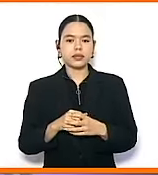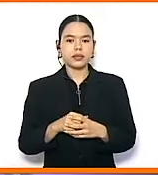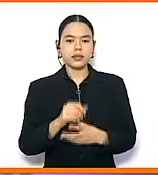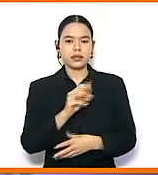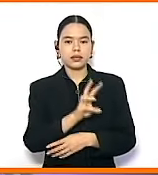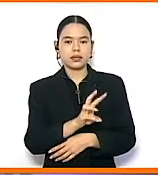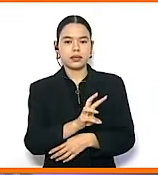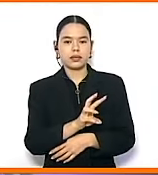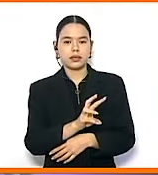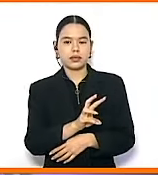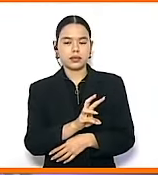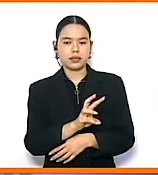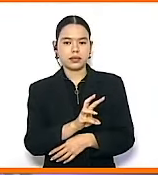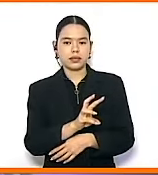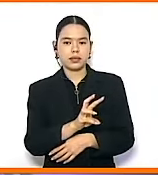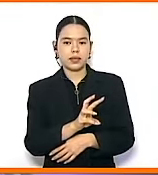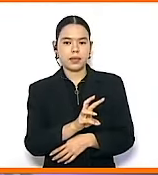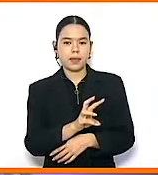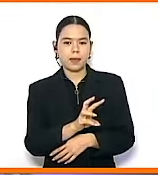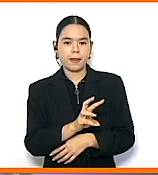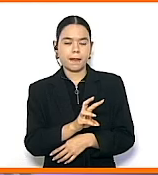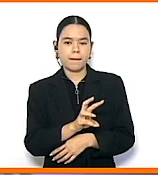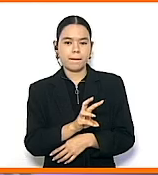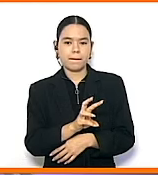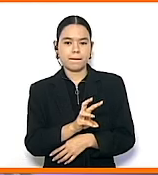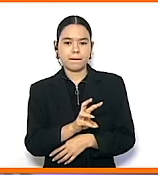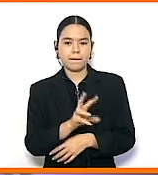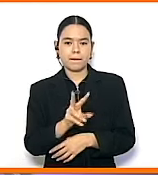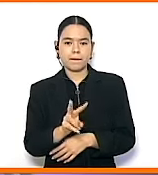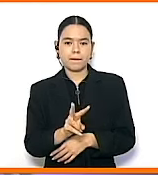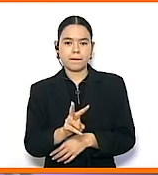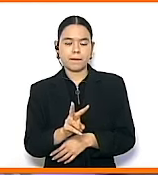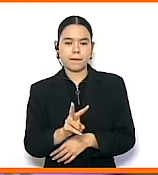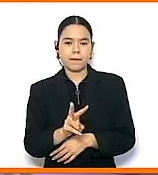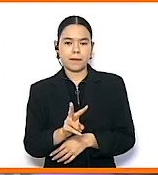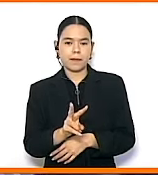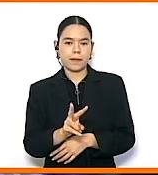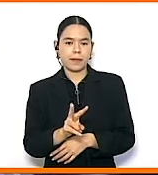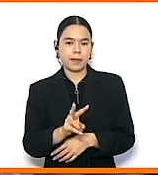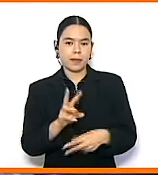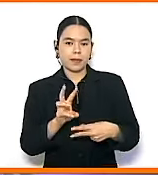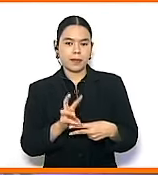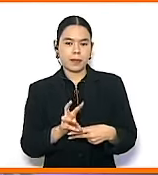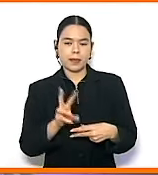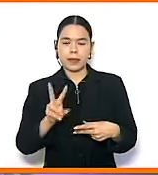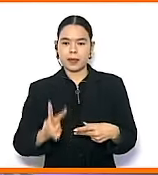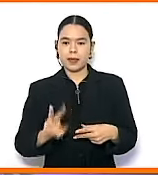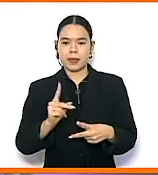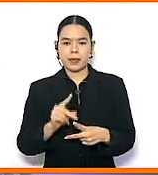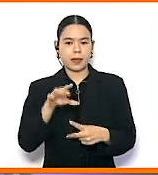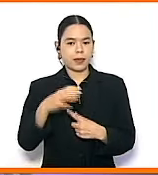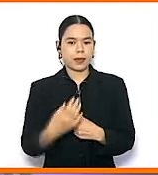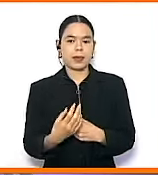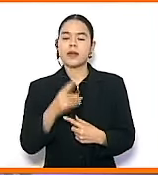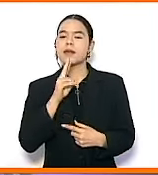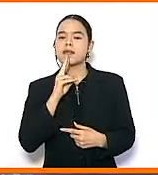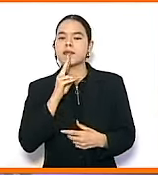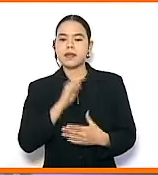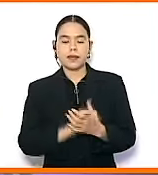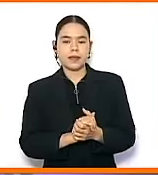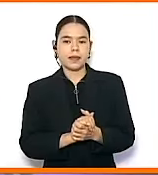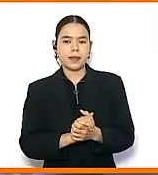6, tu segundo dígito. Y este es el 2. Tu número ganador en su primera posición es el 62. Con su